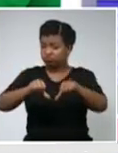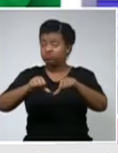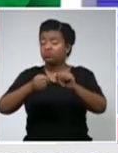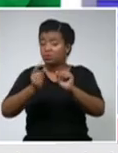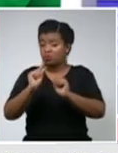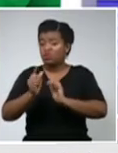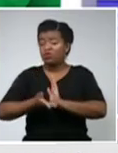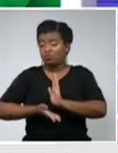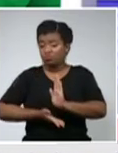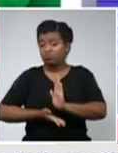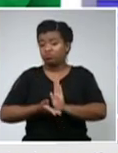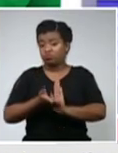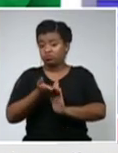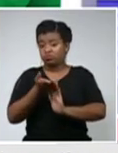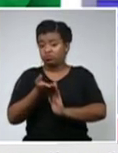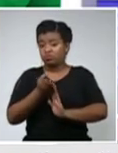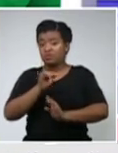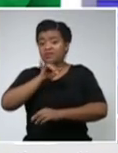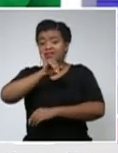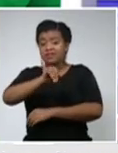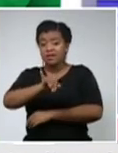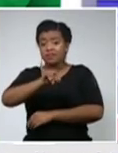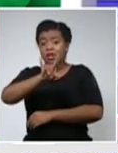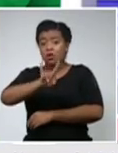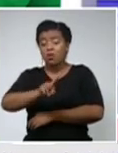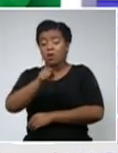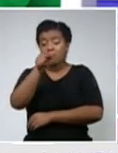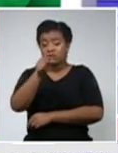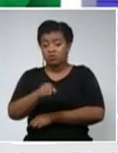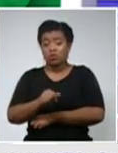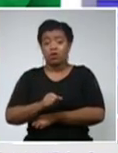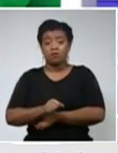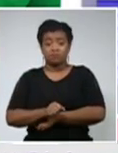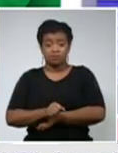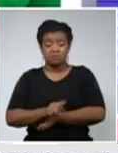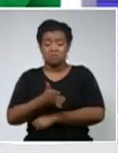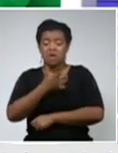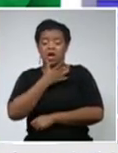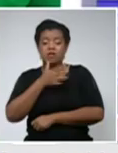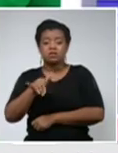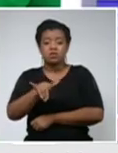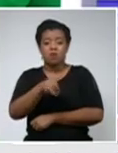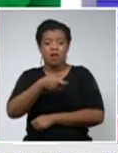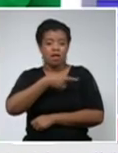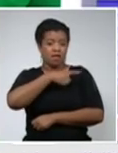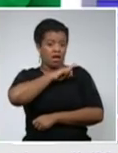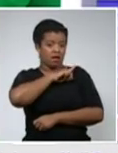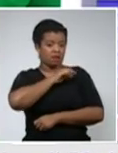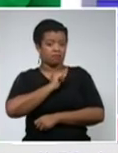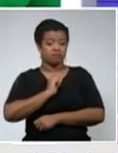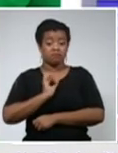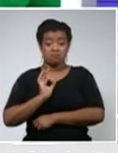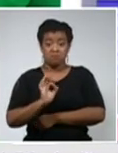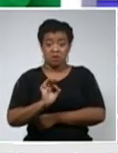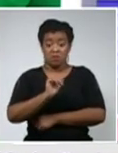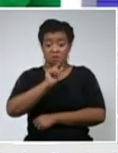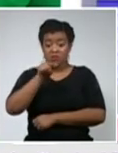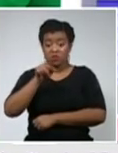hospitales, 69, cifra similar a la del día anterior, y de estos